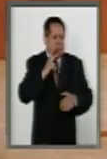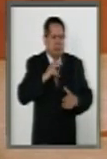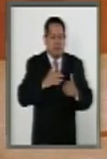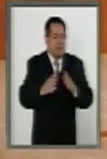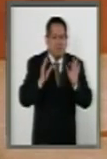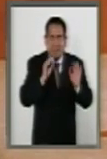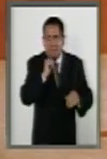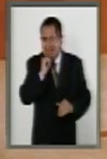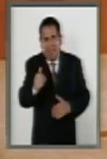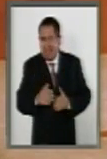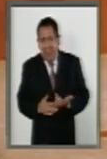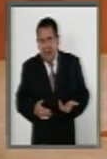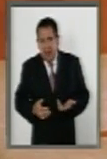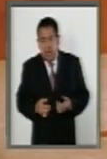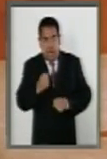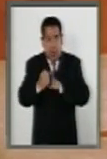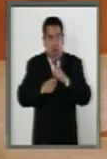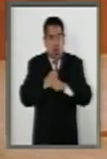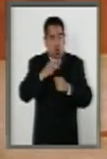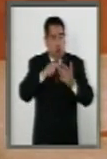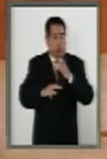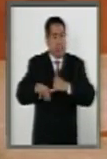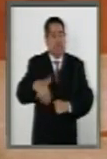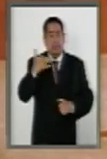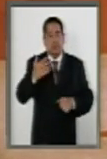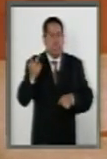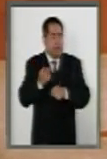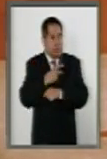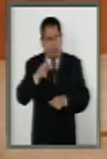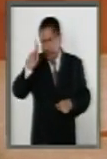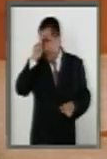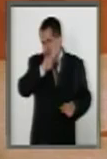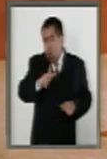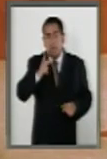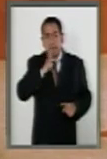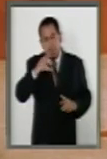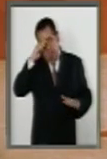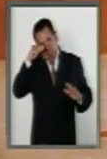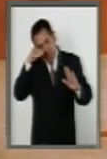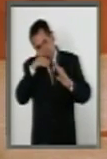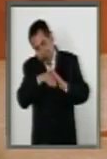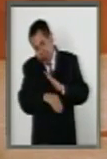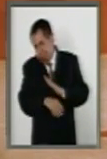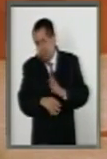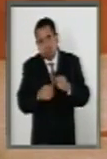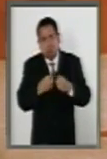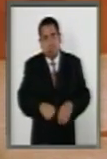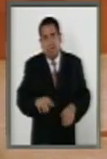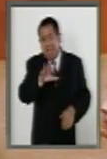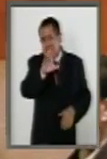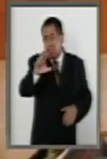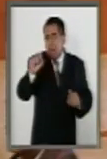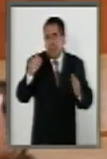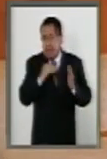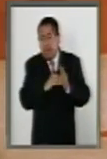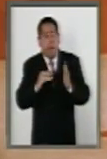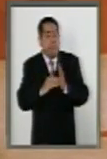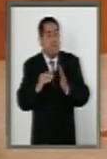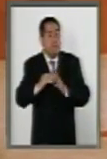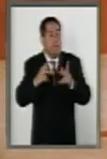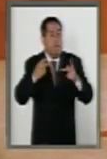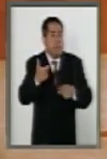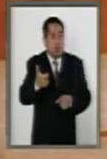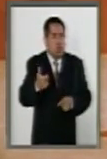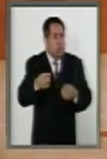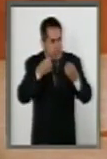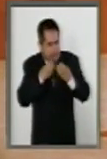En 2015 tuvo las mayores pérdidas de su historia, más de 520 mil millones de pesos,